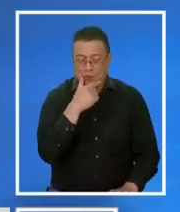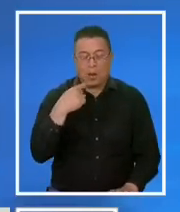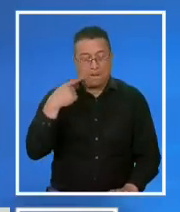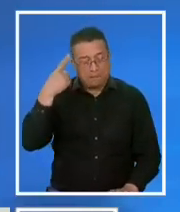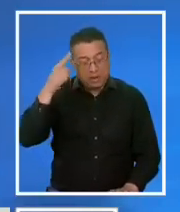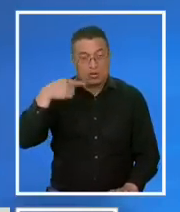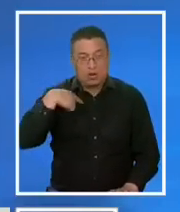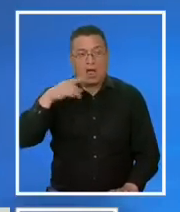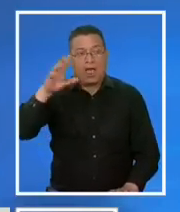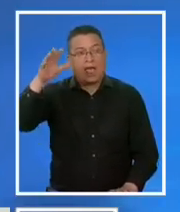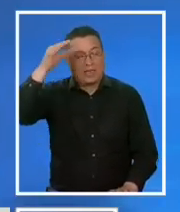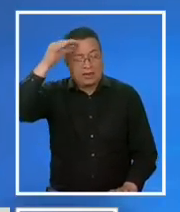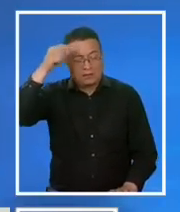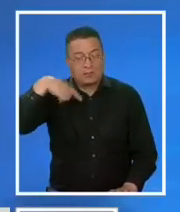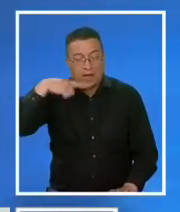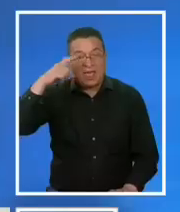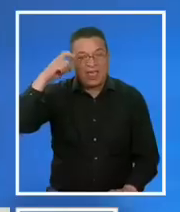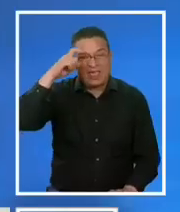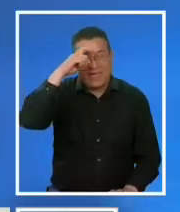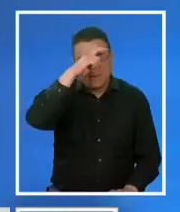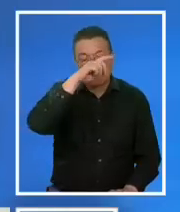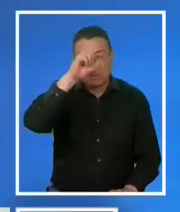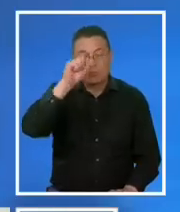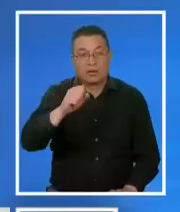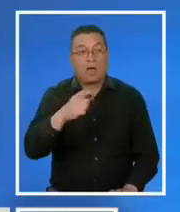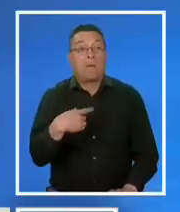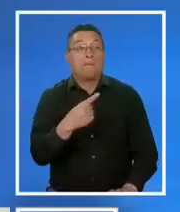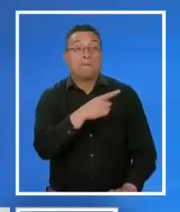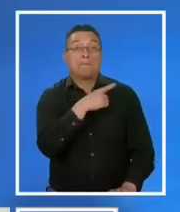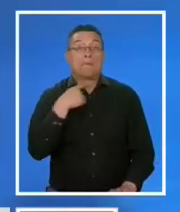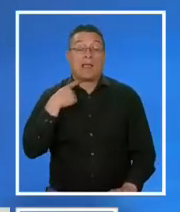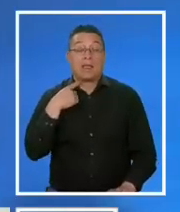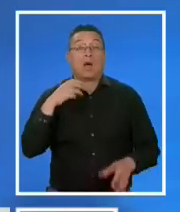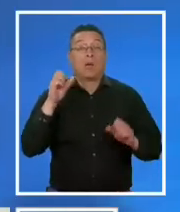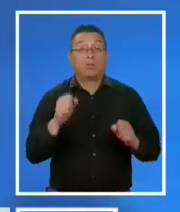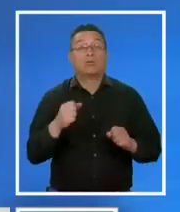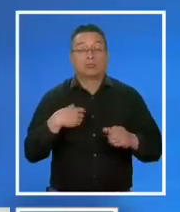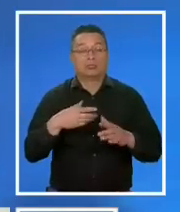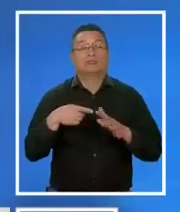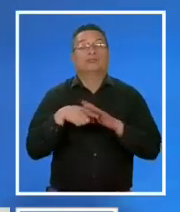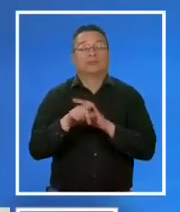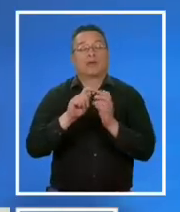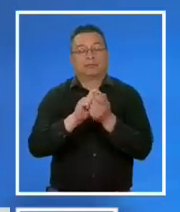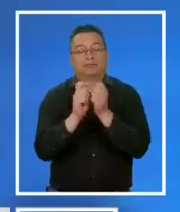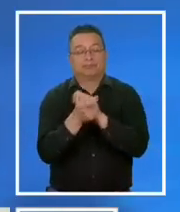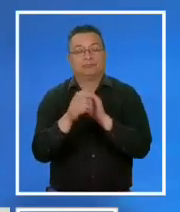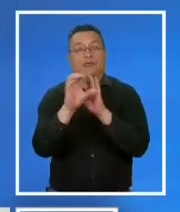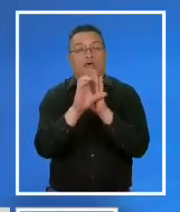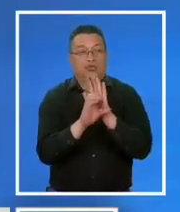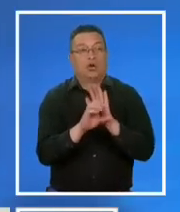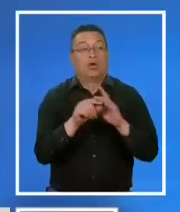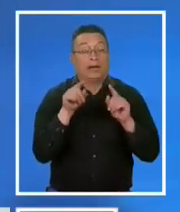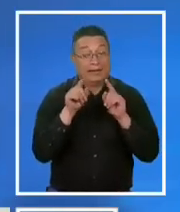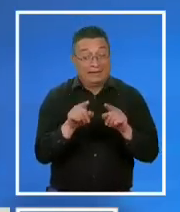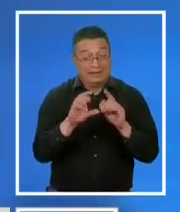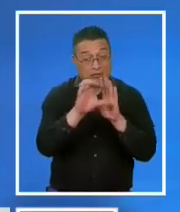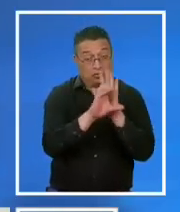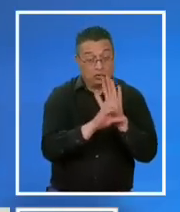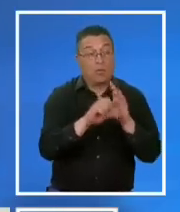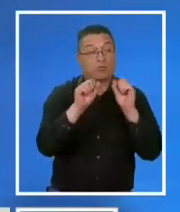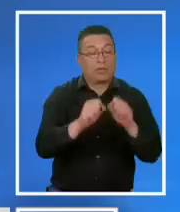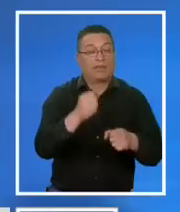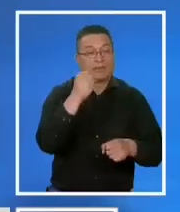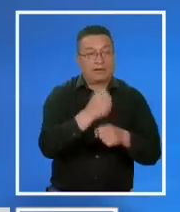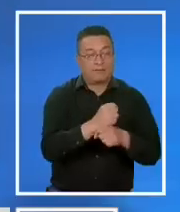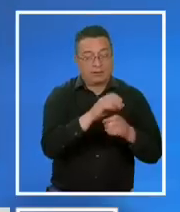entendíamos que iba a ser muy difícil que perdiendo tuviéramos un nuevo proceso constitucional y que por lo tanto sobre esa Constitución se podía